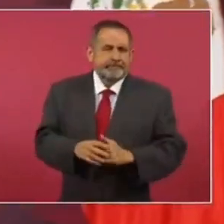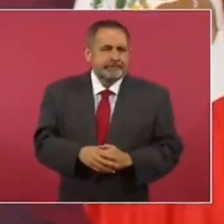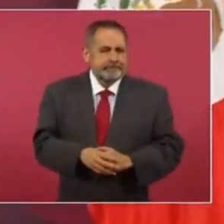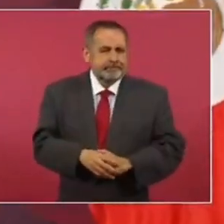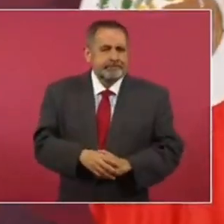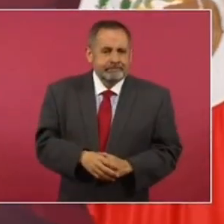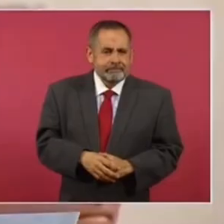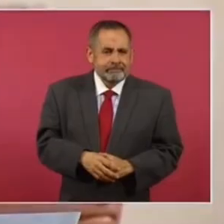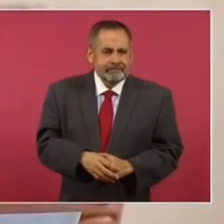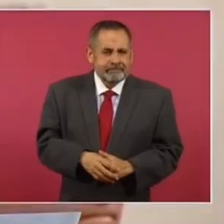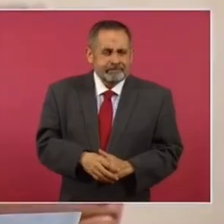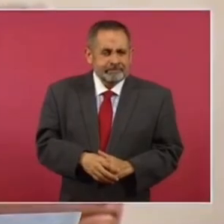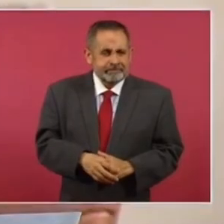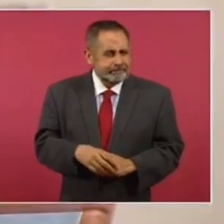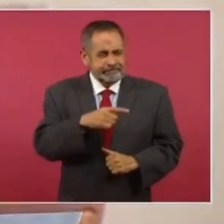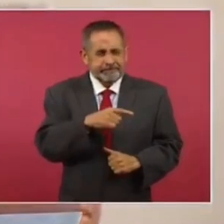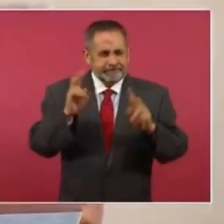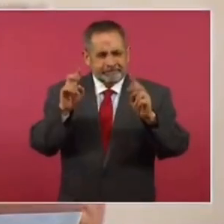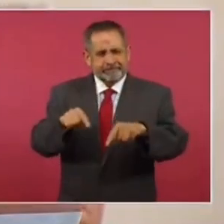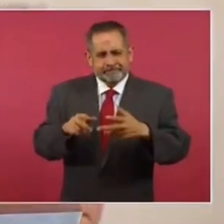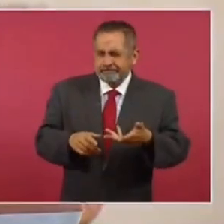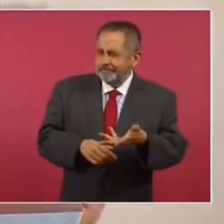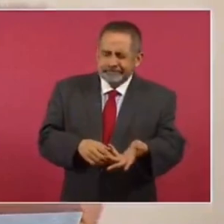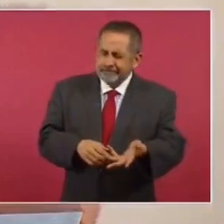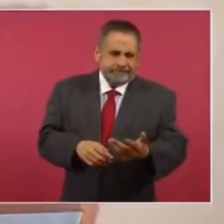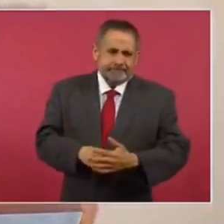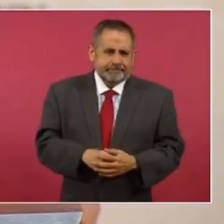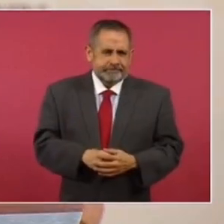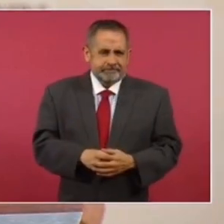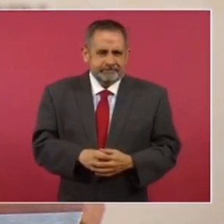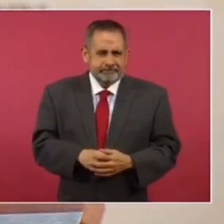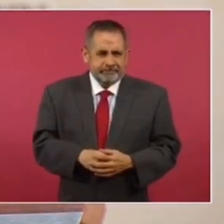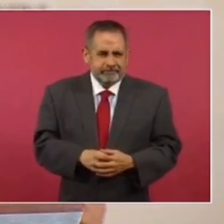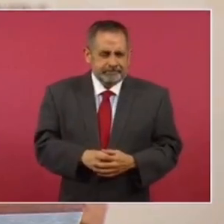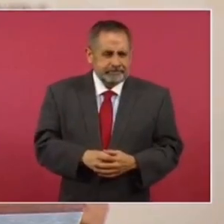con estos temas que